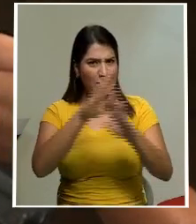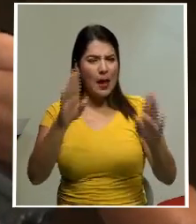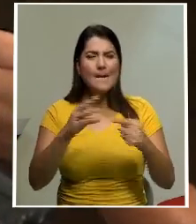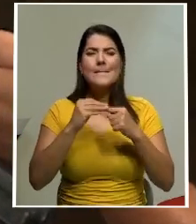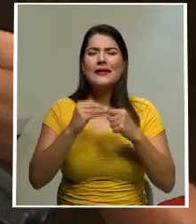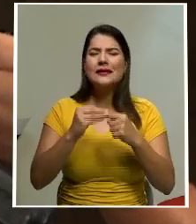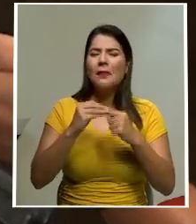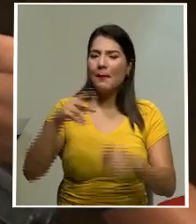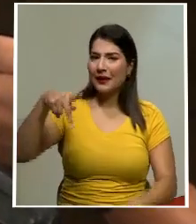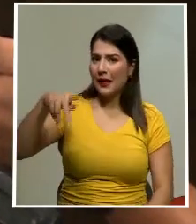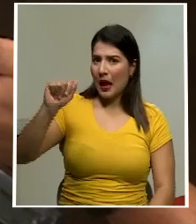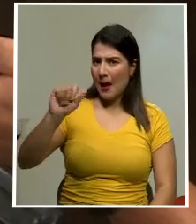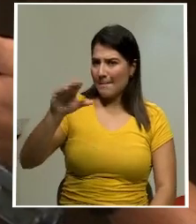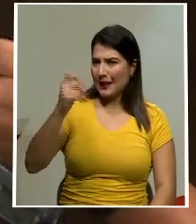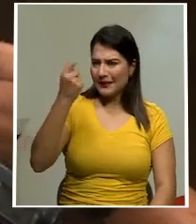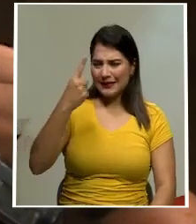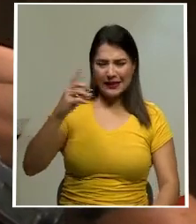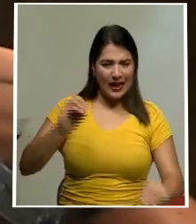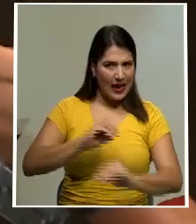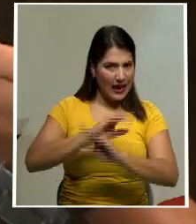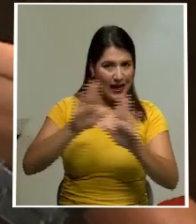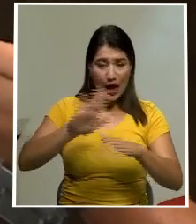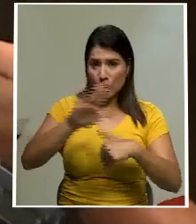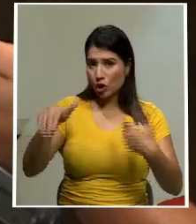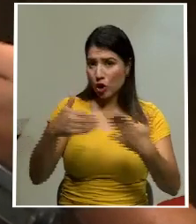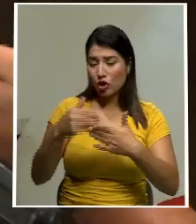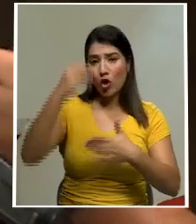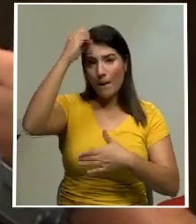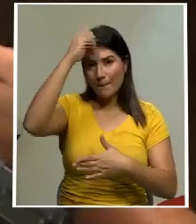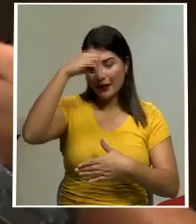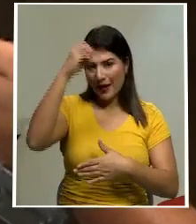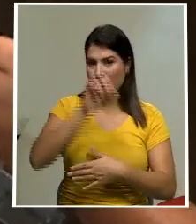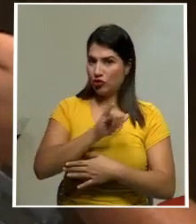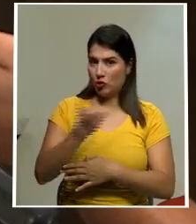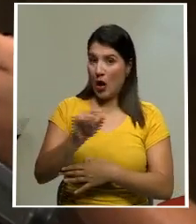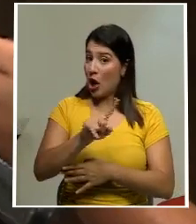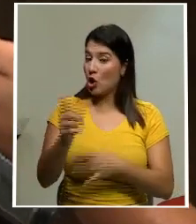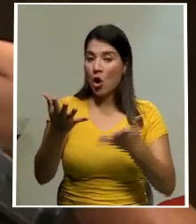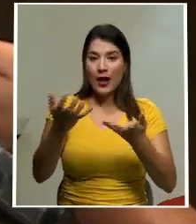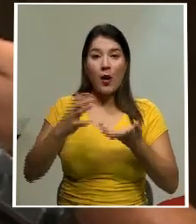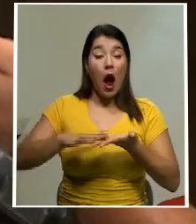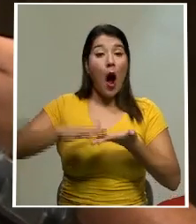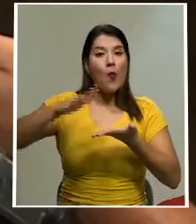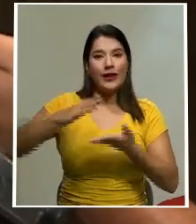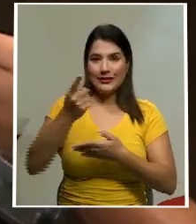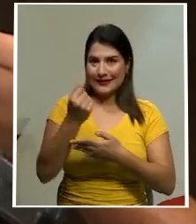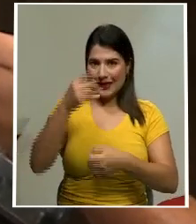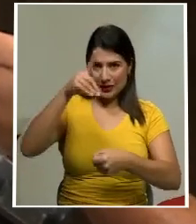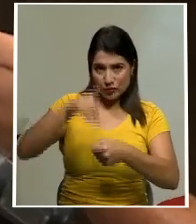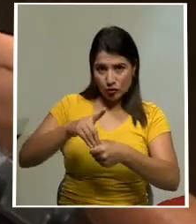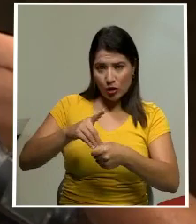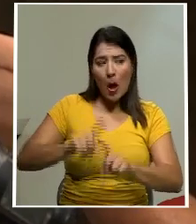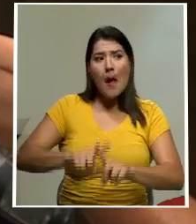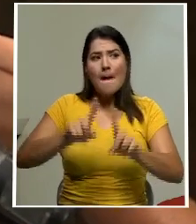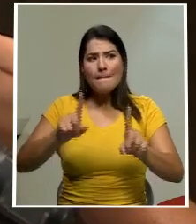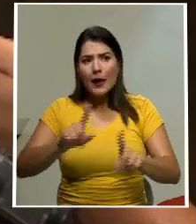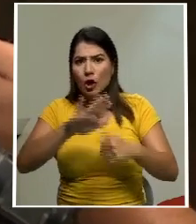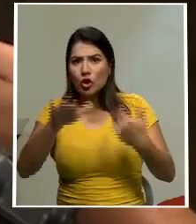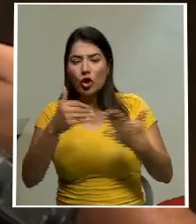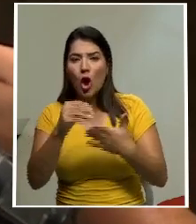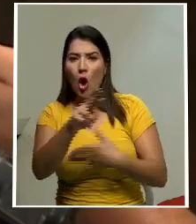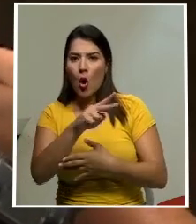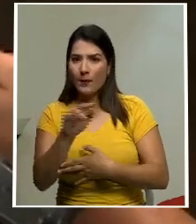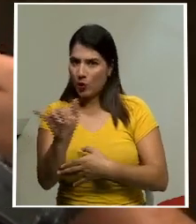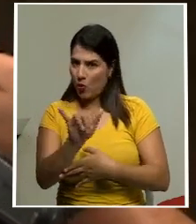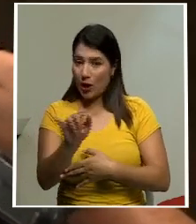Ciudadana absolutamente clara y unificada en esta postura. Pero es el espíritu que percibimos de todas las partes. No queremos, no